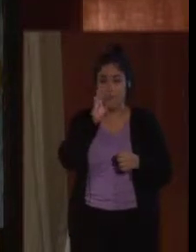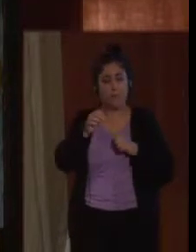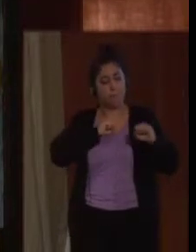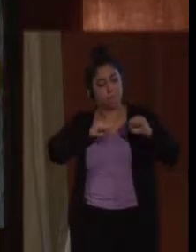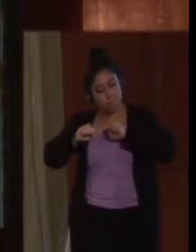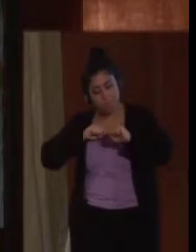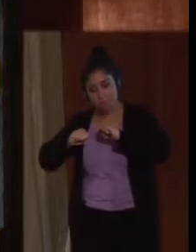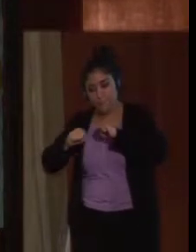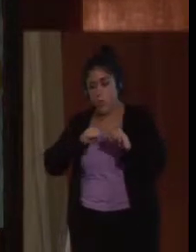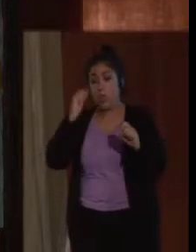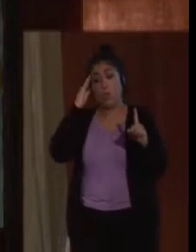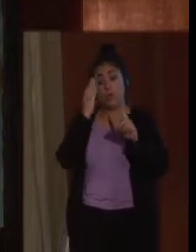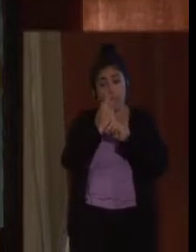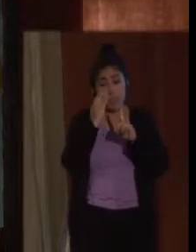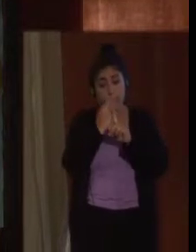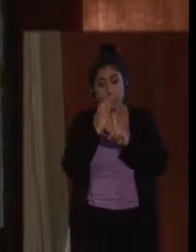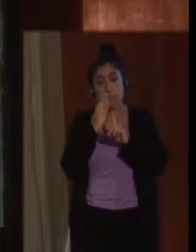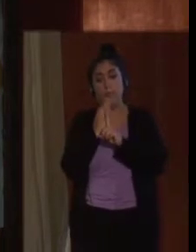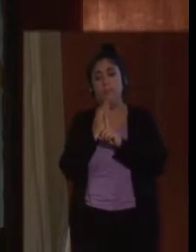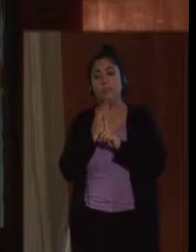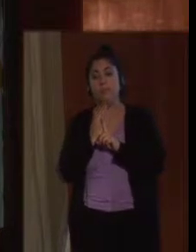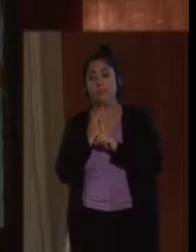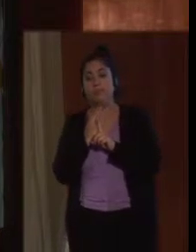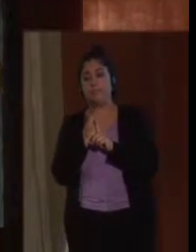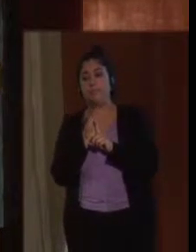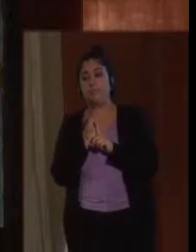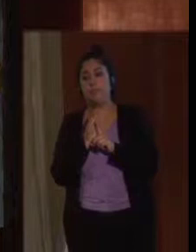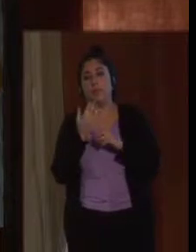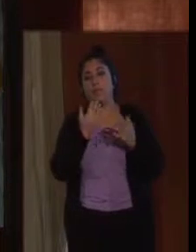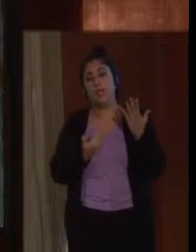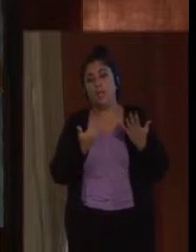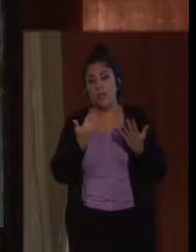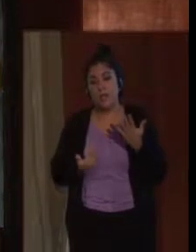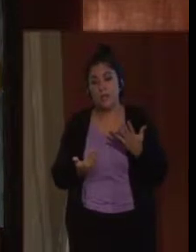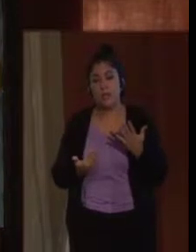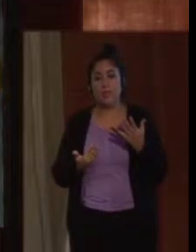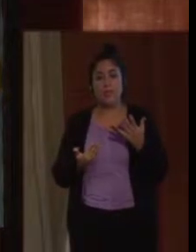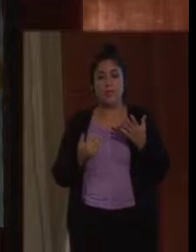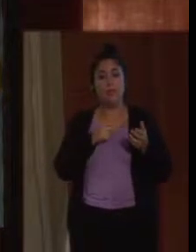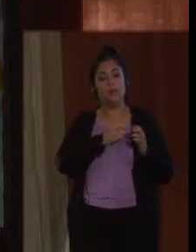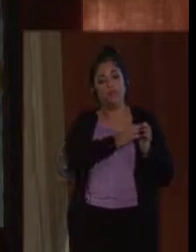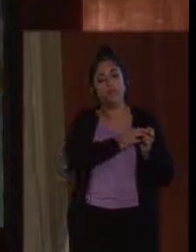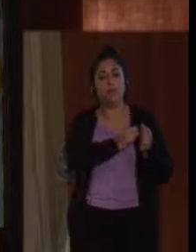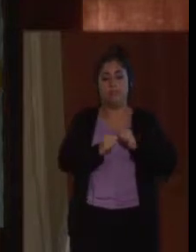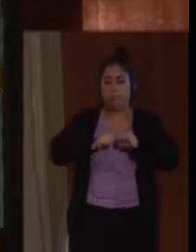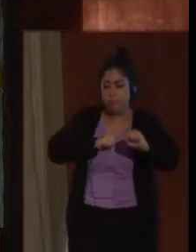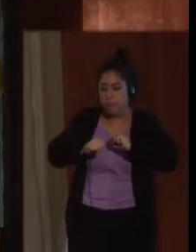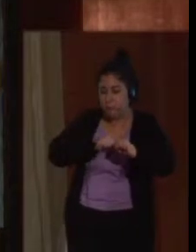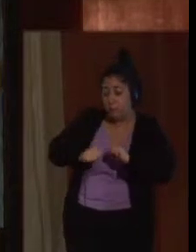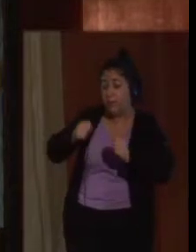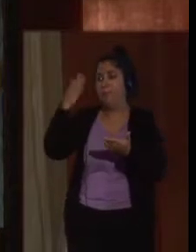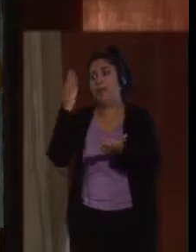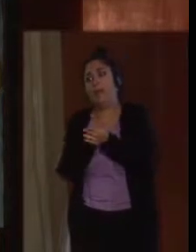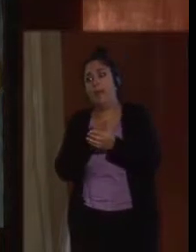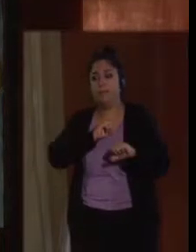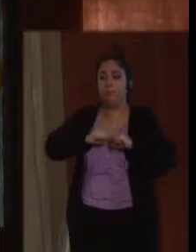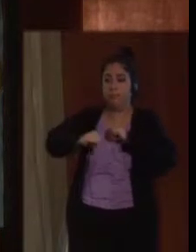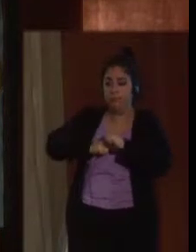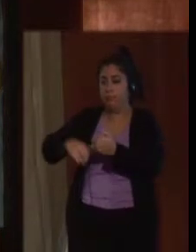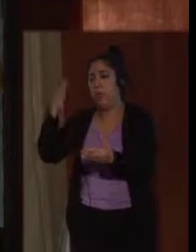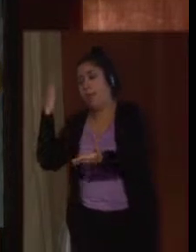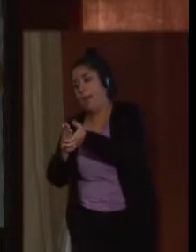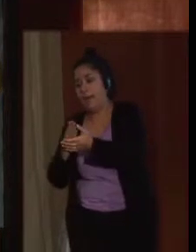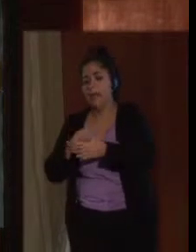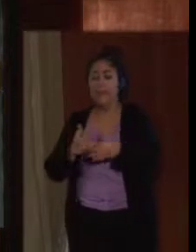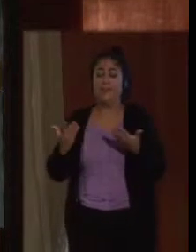Eso fue la razón fundamental para trabajar el tema de la gestión del riesgo de desastre, ¿no? En el contexto del cambio